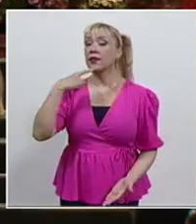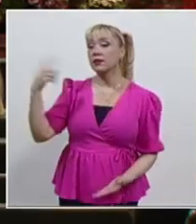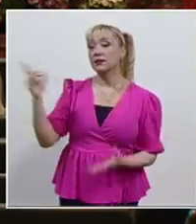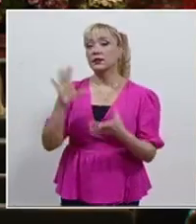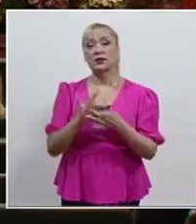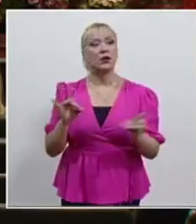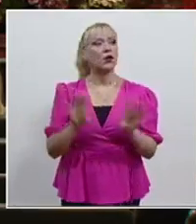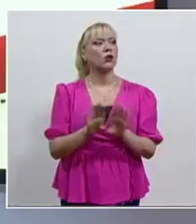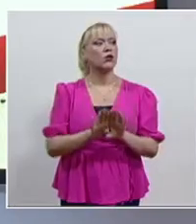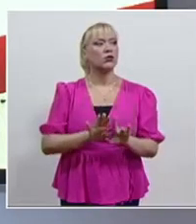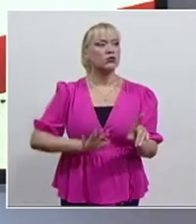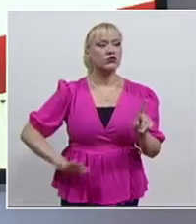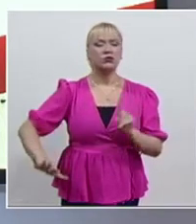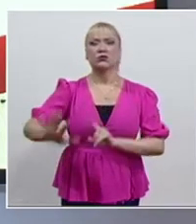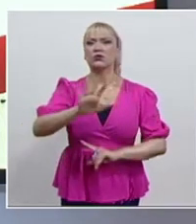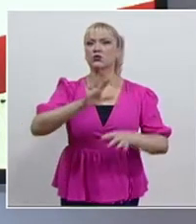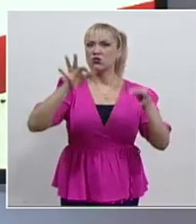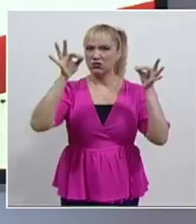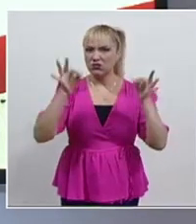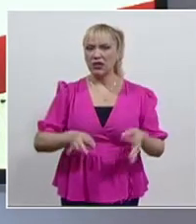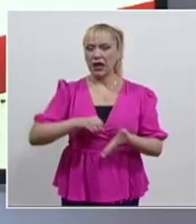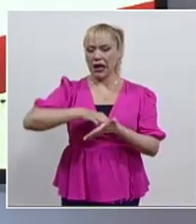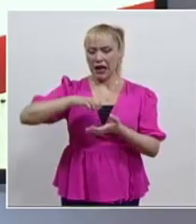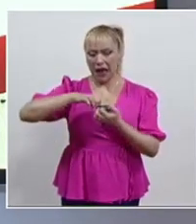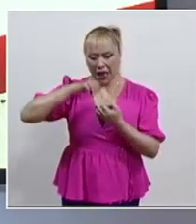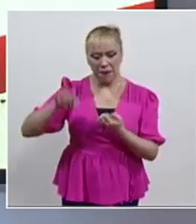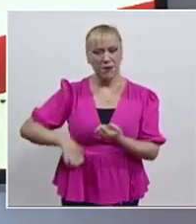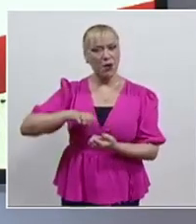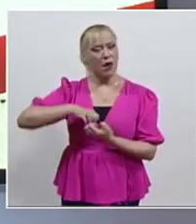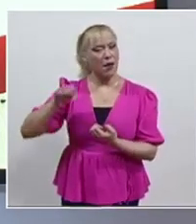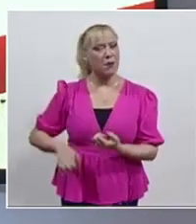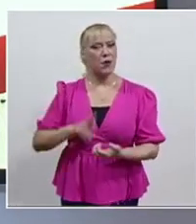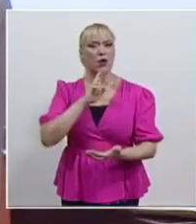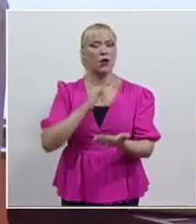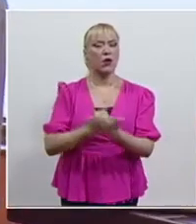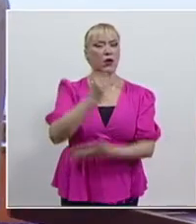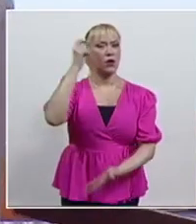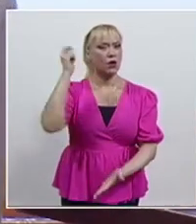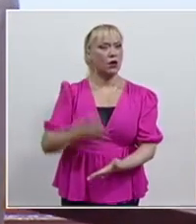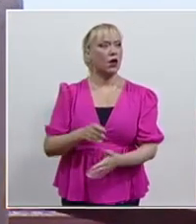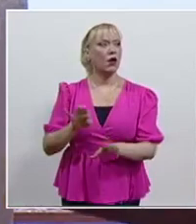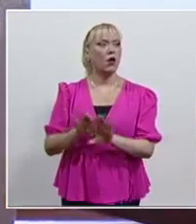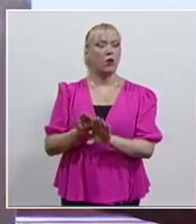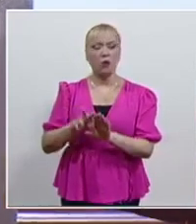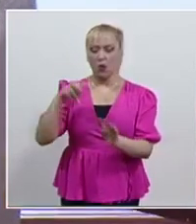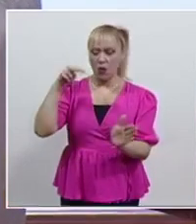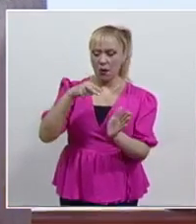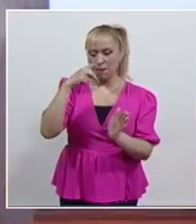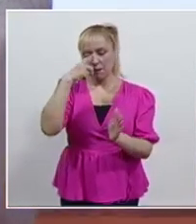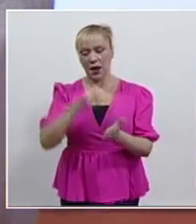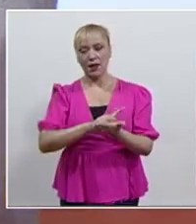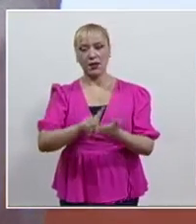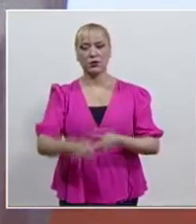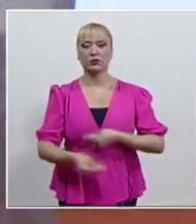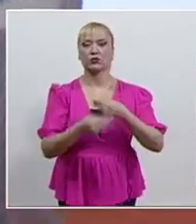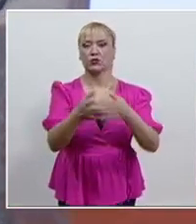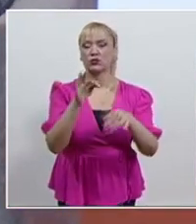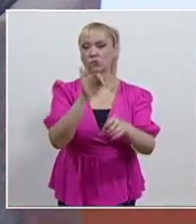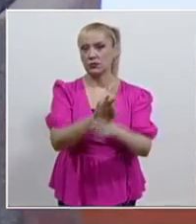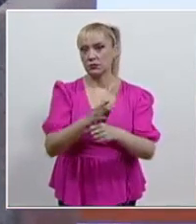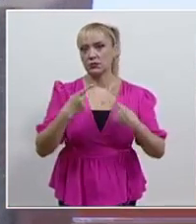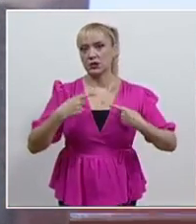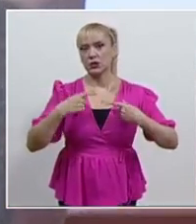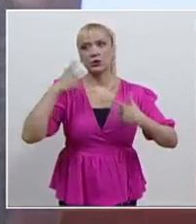un sistema de precedentes sólido es necesario para la adecuada protección de derechos fundamentales en el país. En conferencia dentro